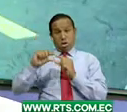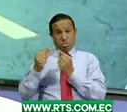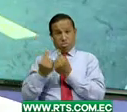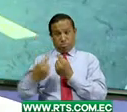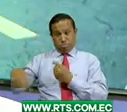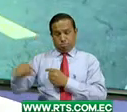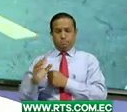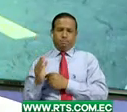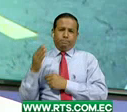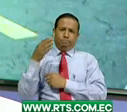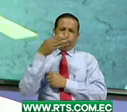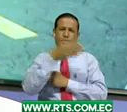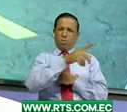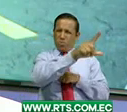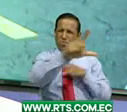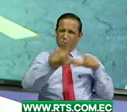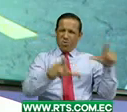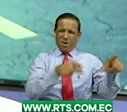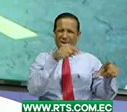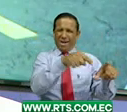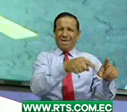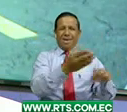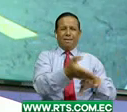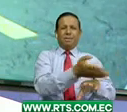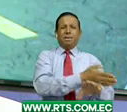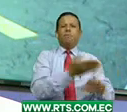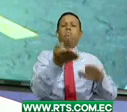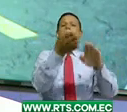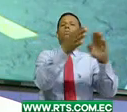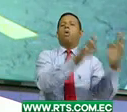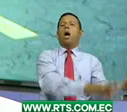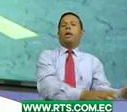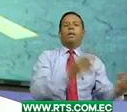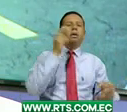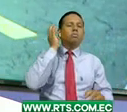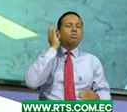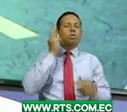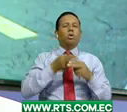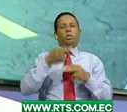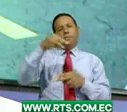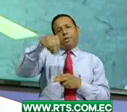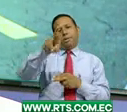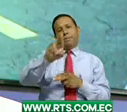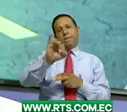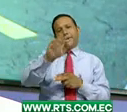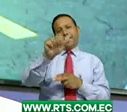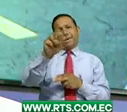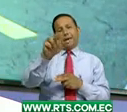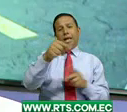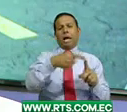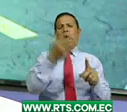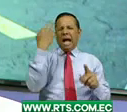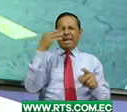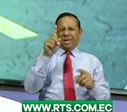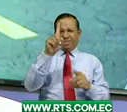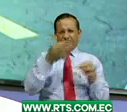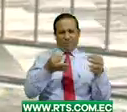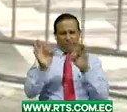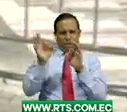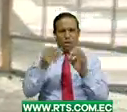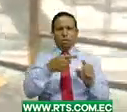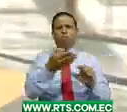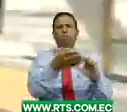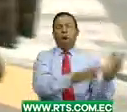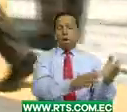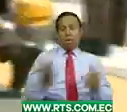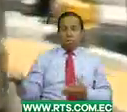Granja, mujer que fue asesinada a balazos en el norte de Quito. El crimen sucedió el pasado 1 de febrero. A